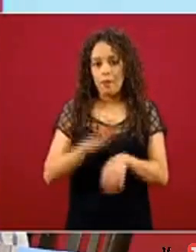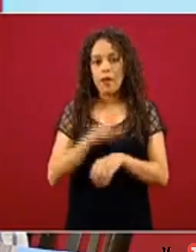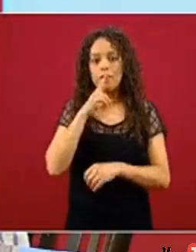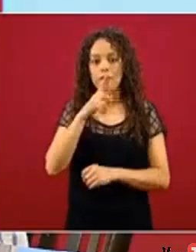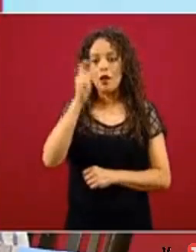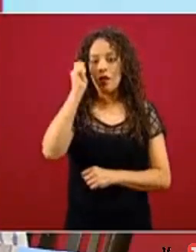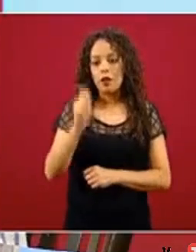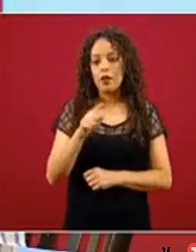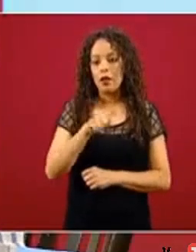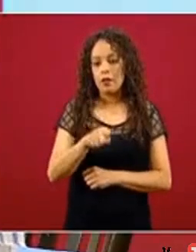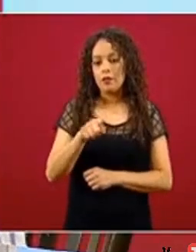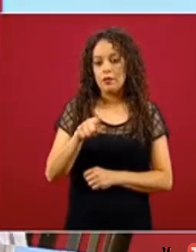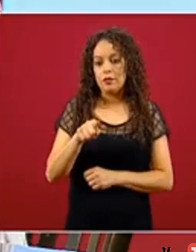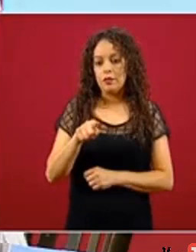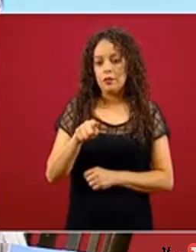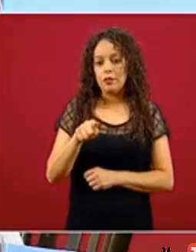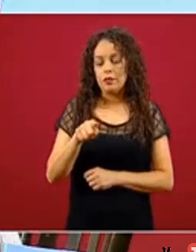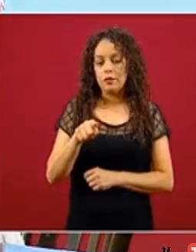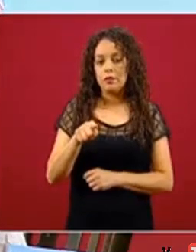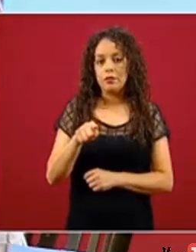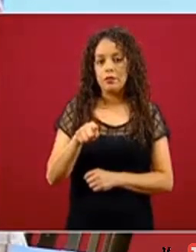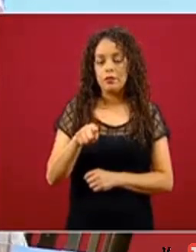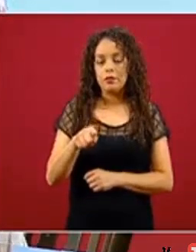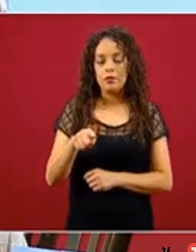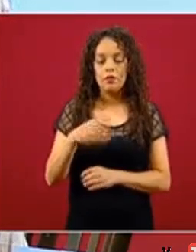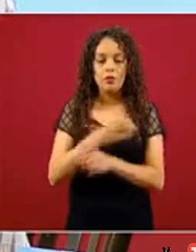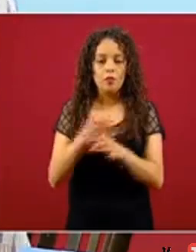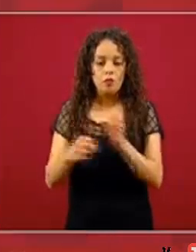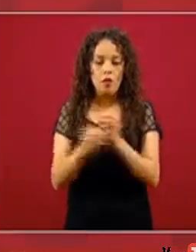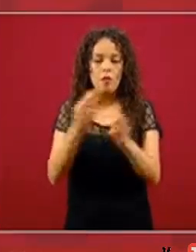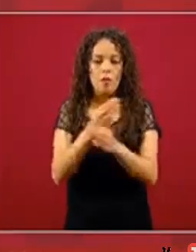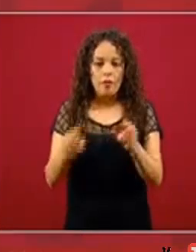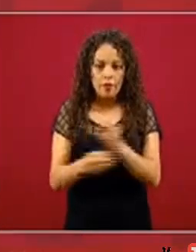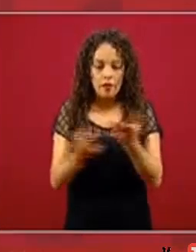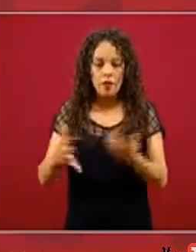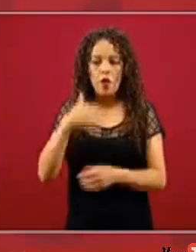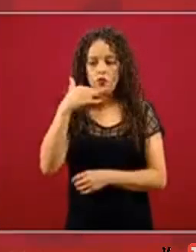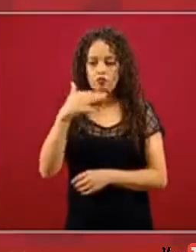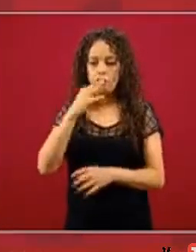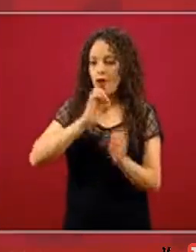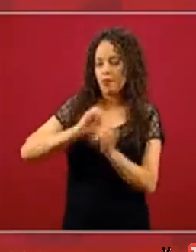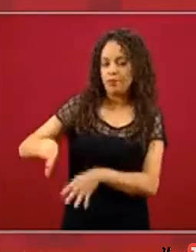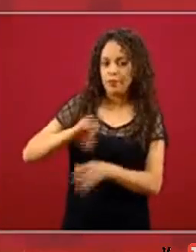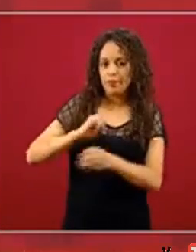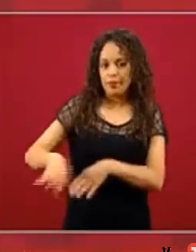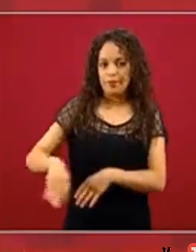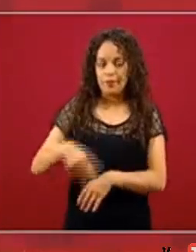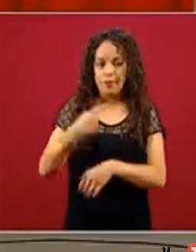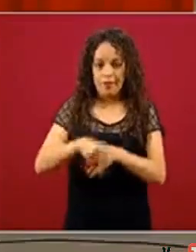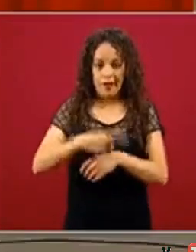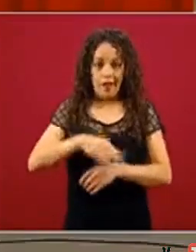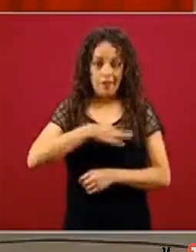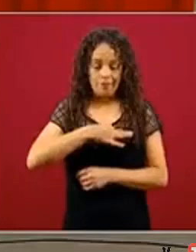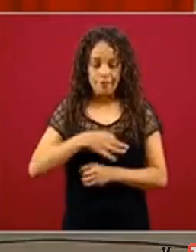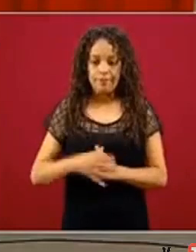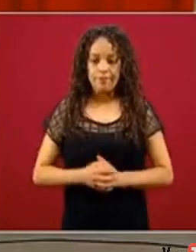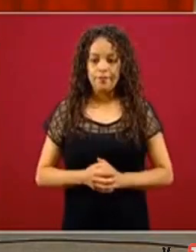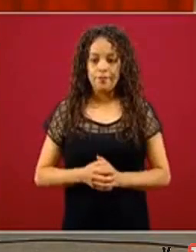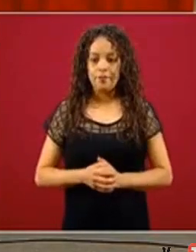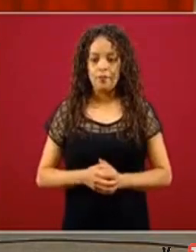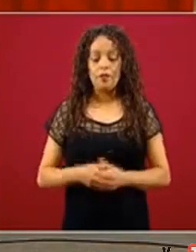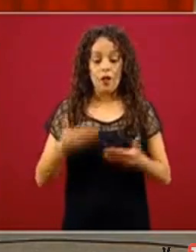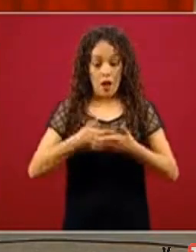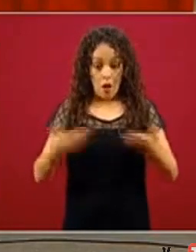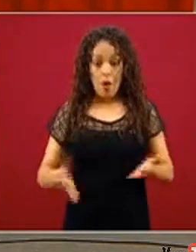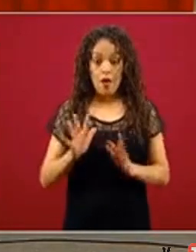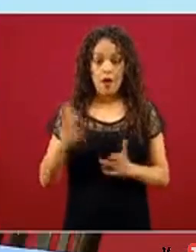biológico-infecciosos. Es una norma vigente, tiene mucho tiempo de existir y ahora la están revisando precisamente COFEPRIS y